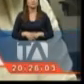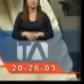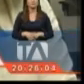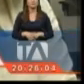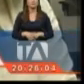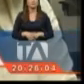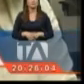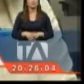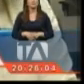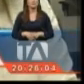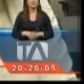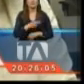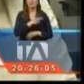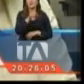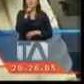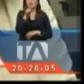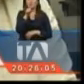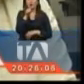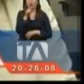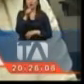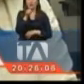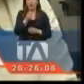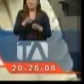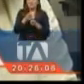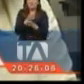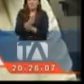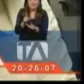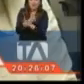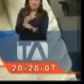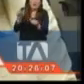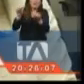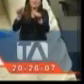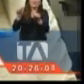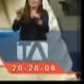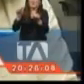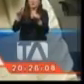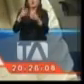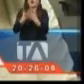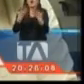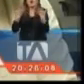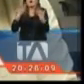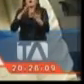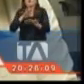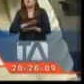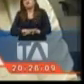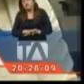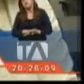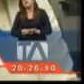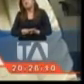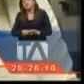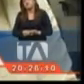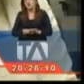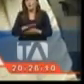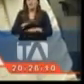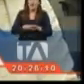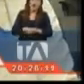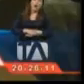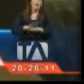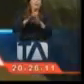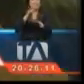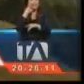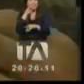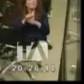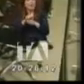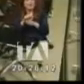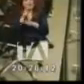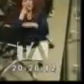autonomía que merecen, pero hay más oxígeno. Vamos a ver qué pasa en la práctica.